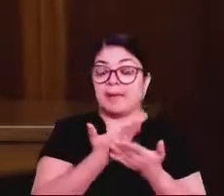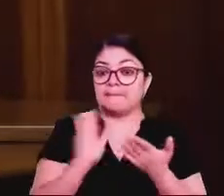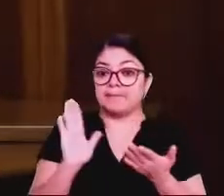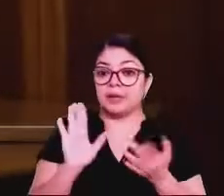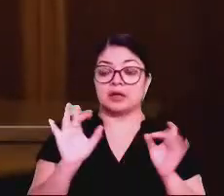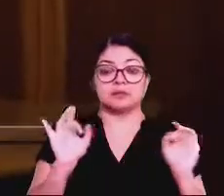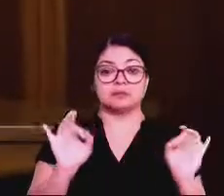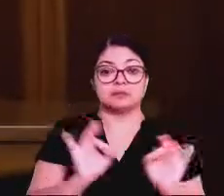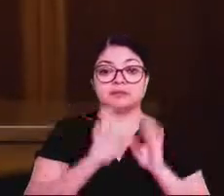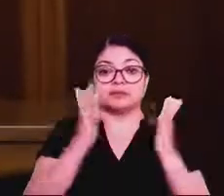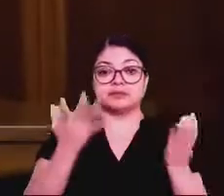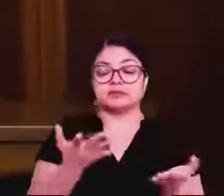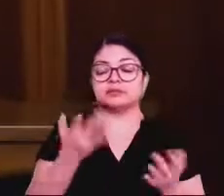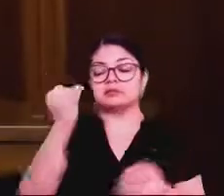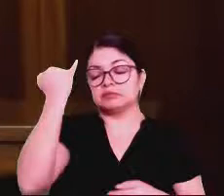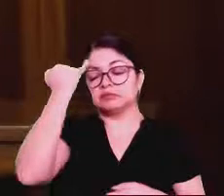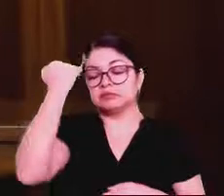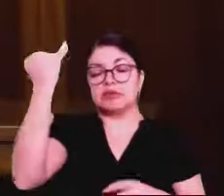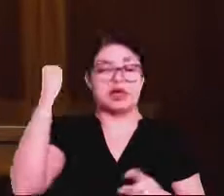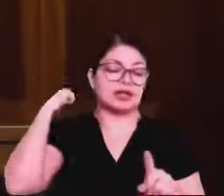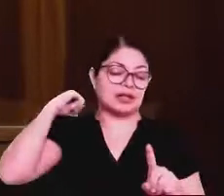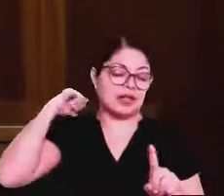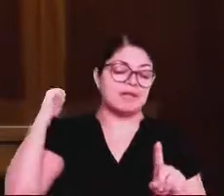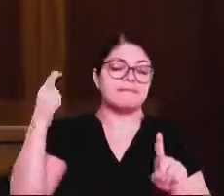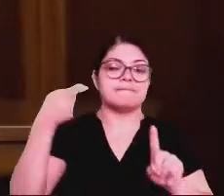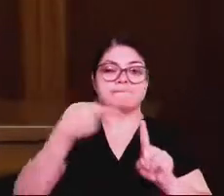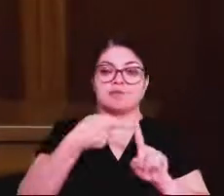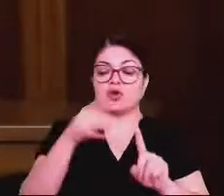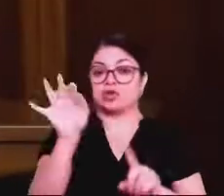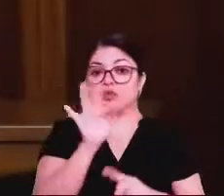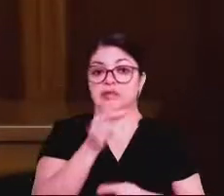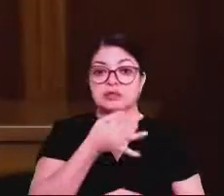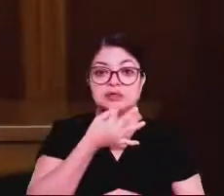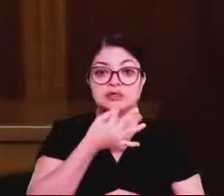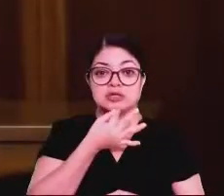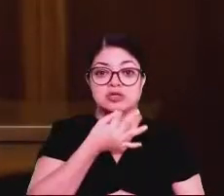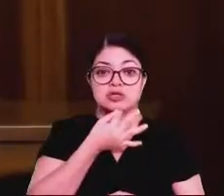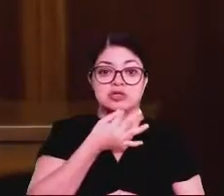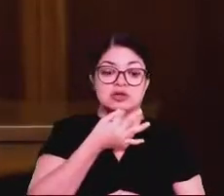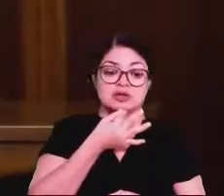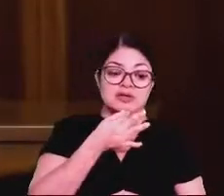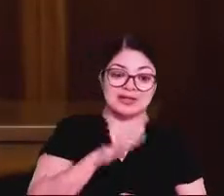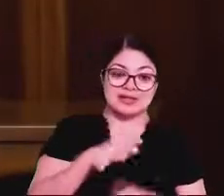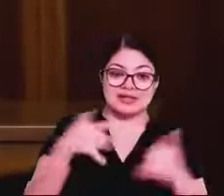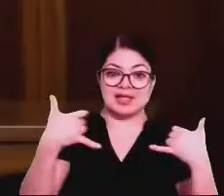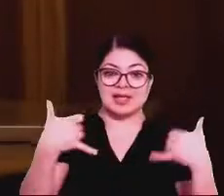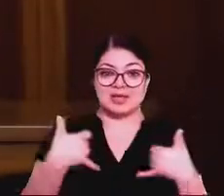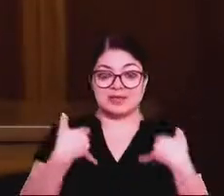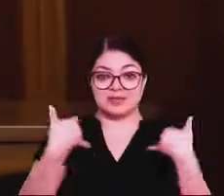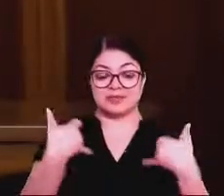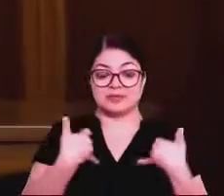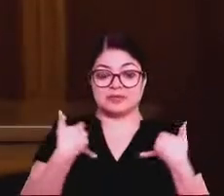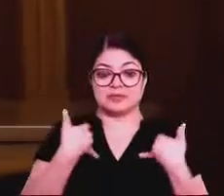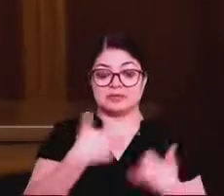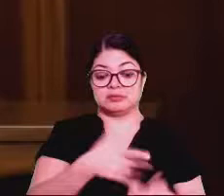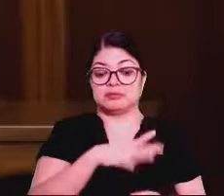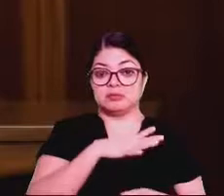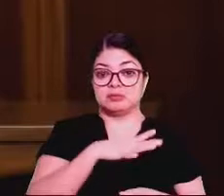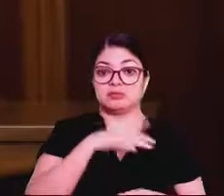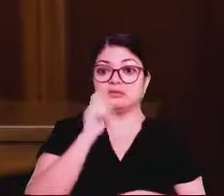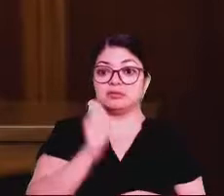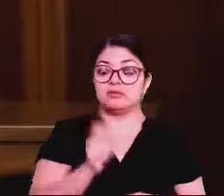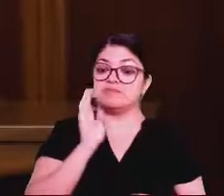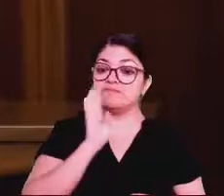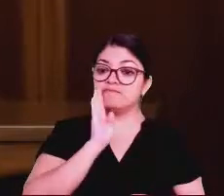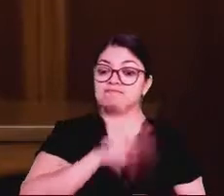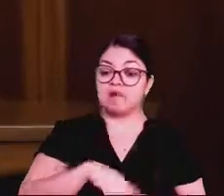caso hipotético de que alguna de nuestras niñas, niños o adolescentes sufra de